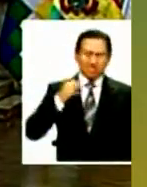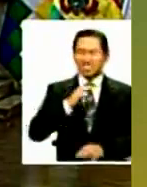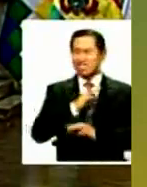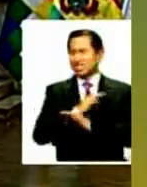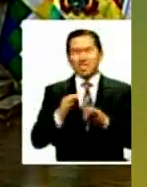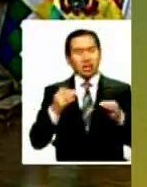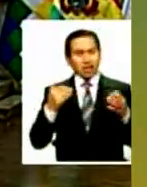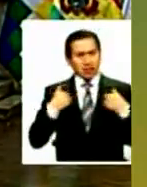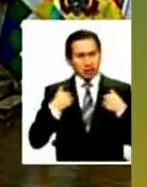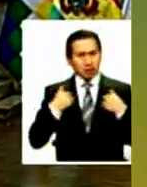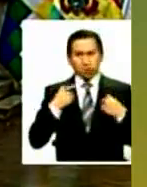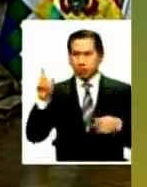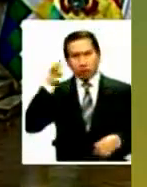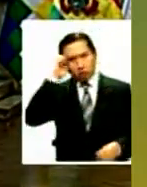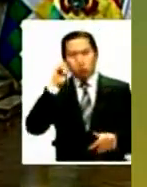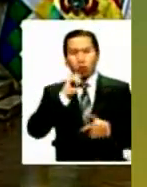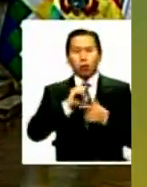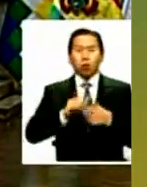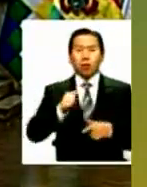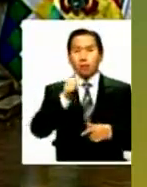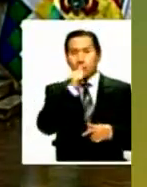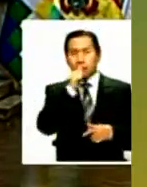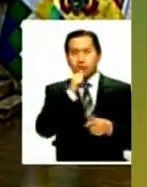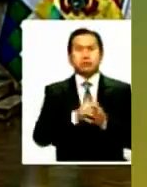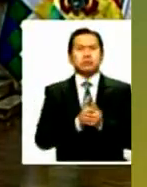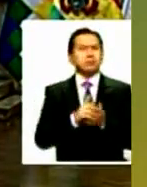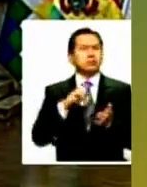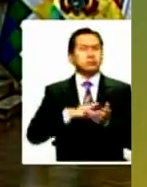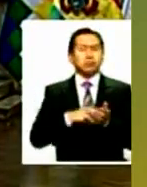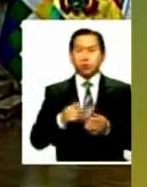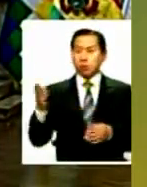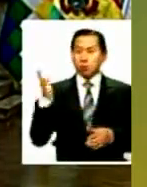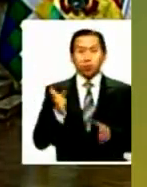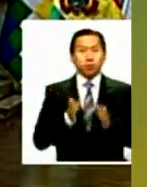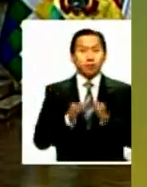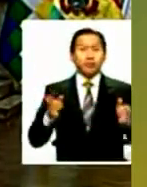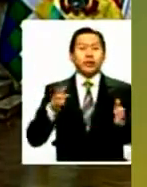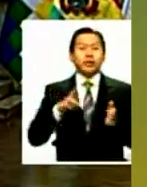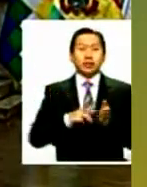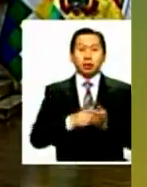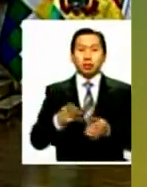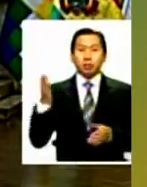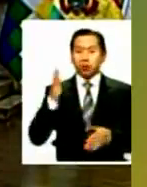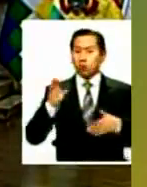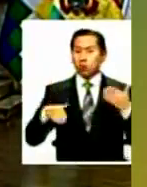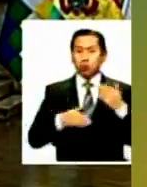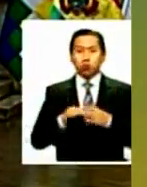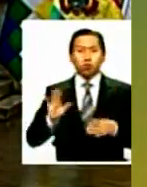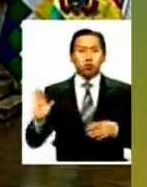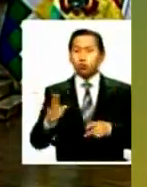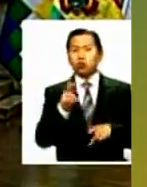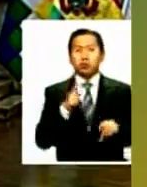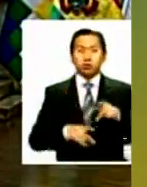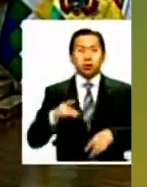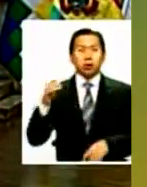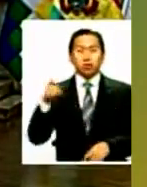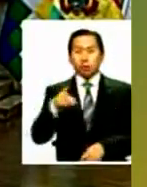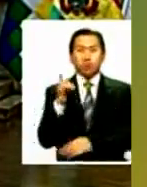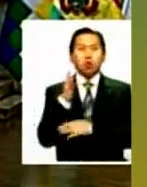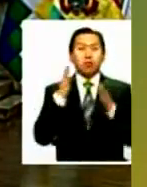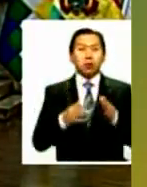donar también. Entonces creo que se va. Eso era parte de lo que nosotros buscábamos y pedíamos con la profundización de